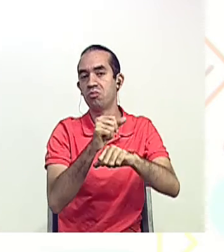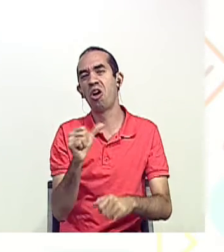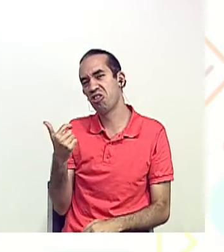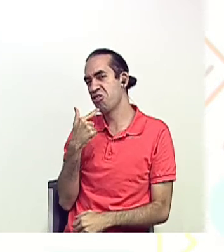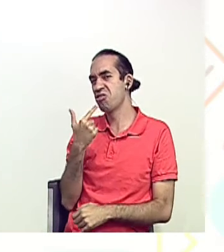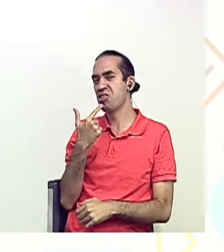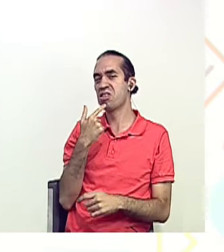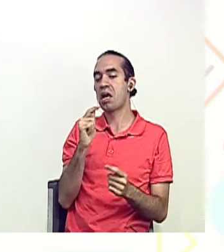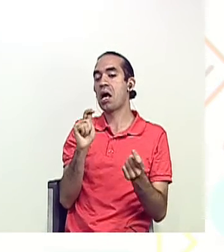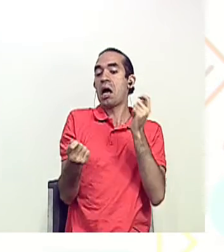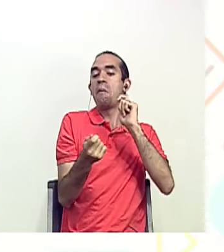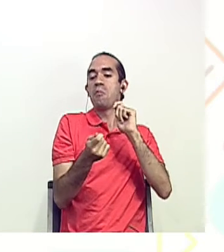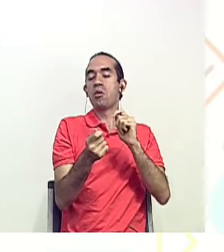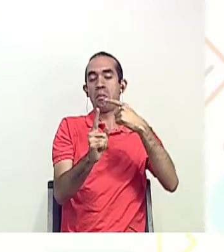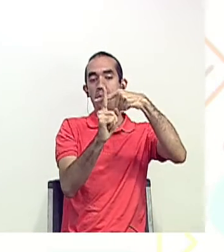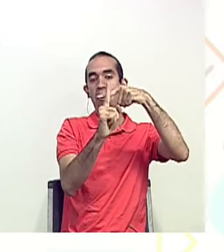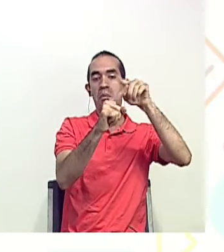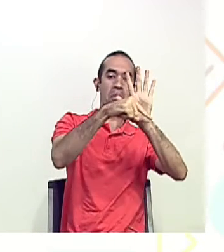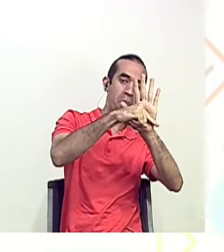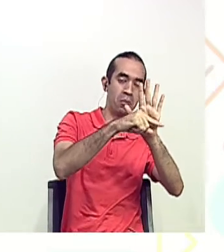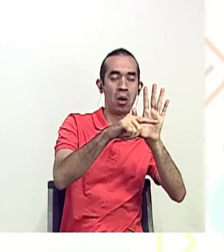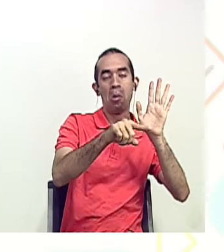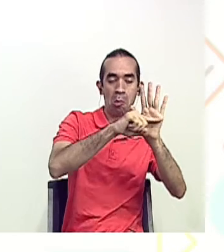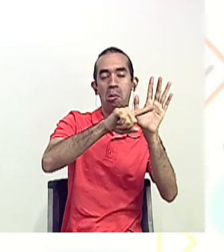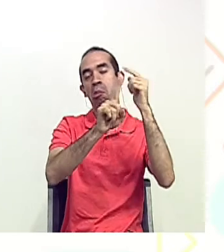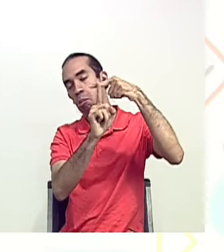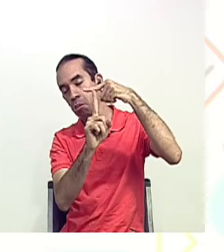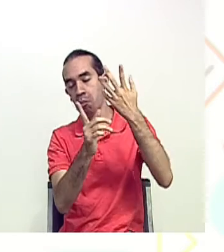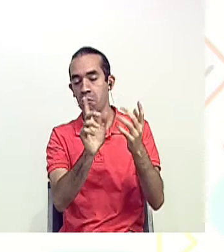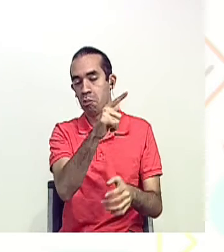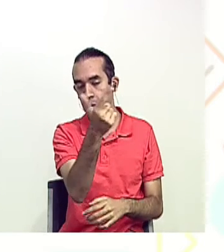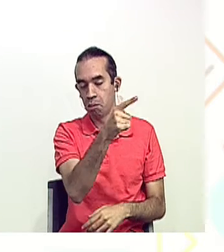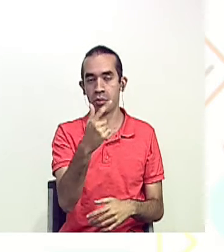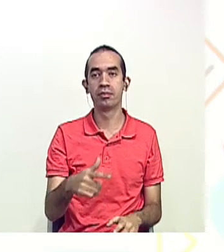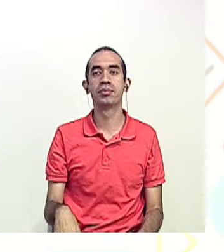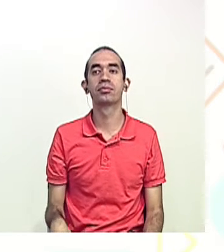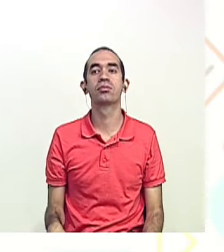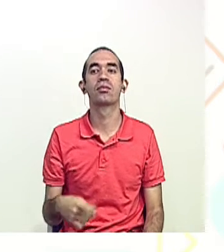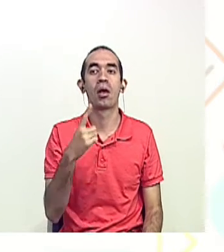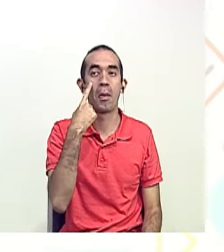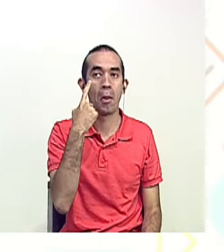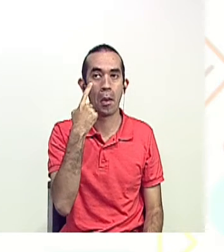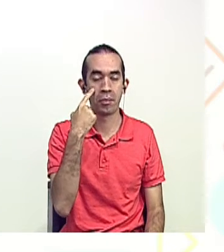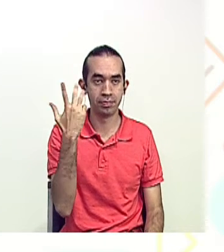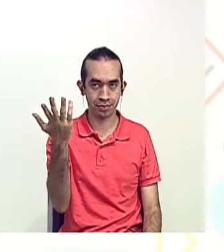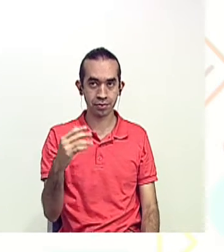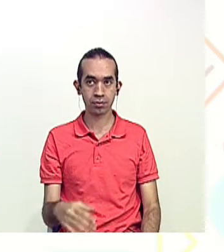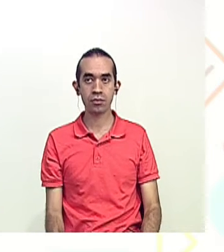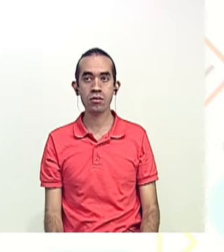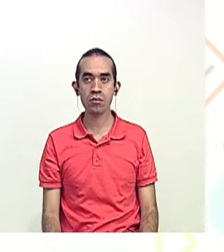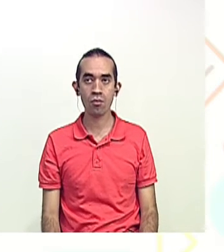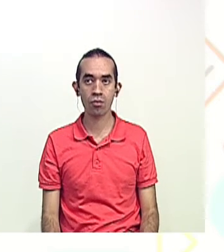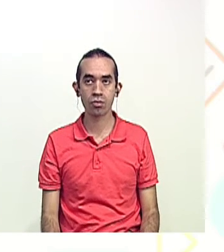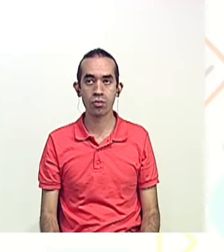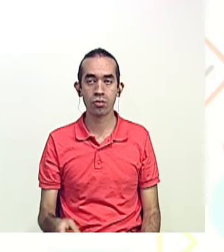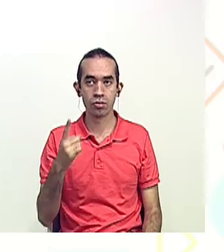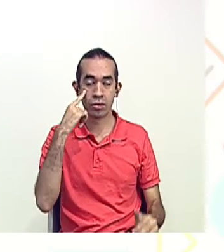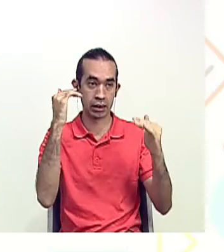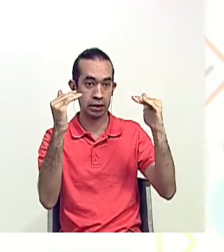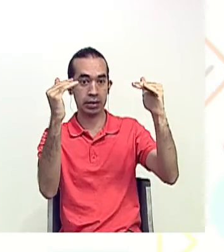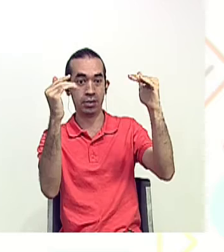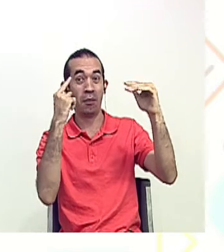llaman cambio de signo. Observemos. Entonces, si observamos en la